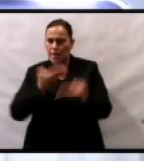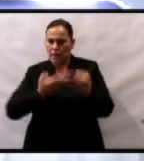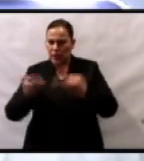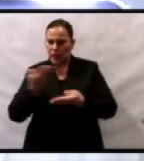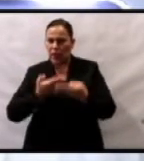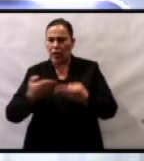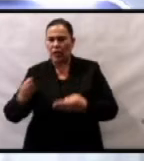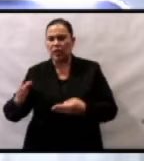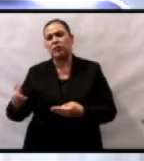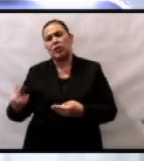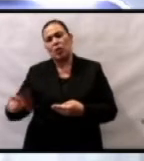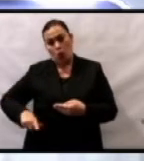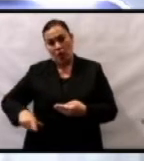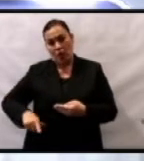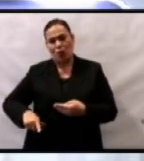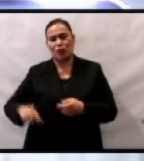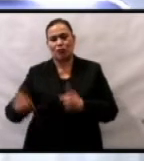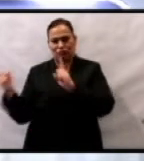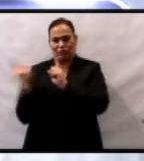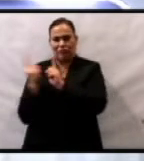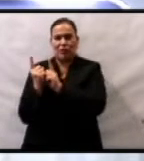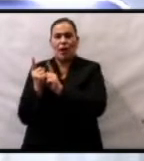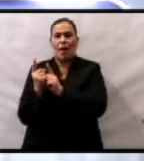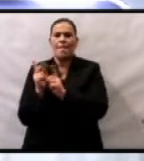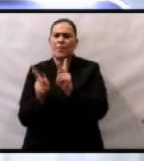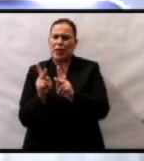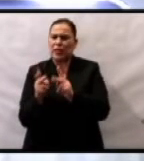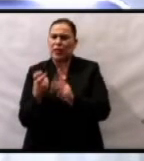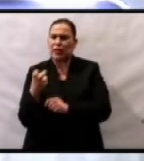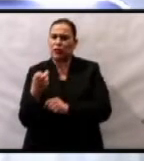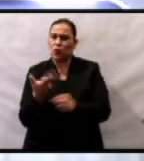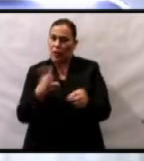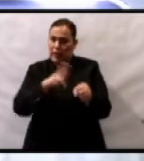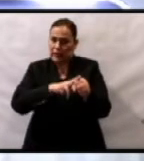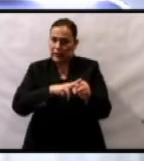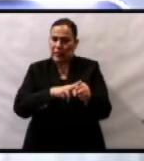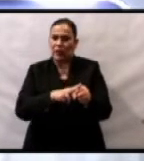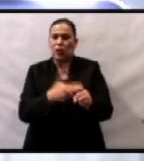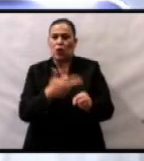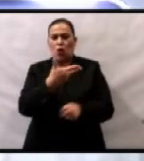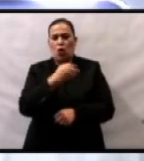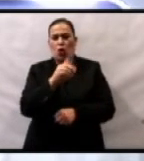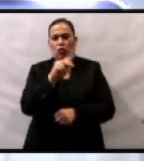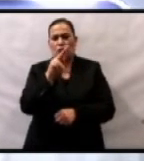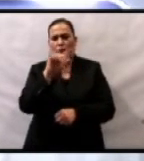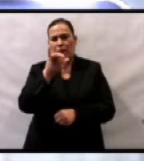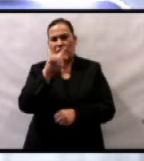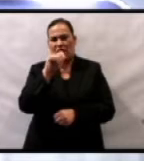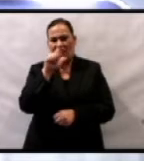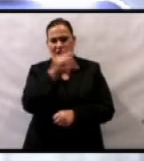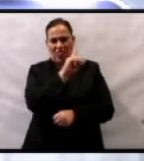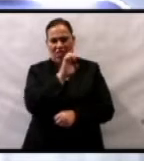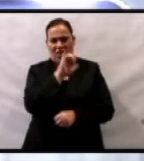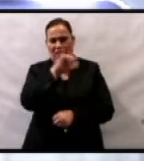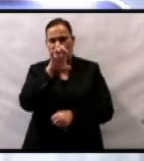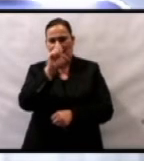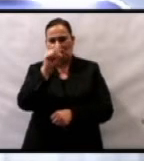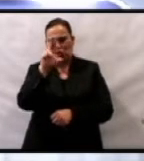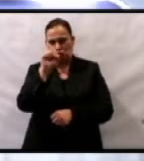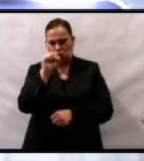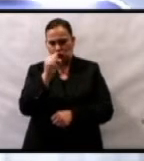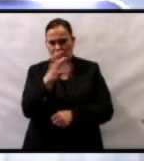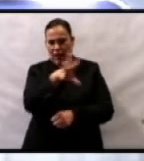de Jesús. Me parece que es un muy buen precedente el que dejan, el que se recupere una finca con